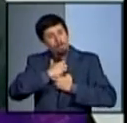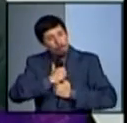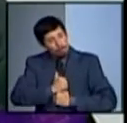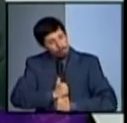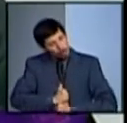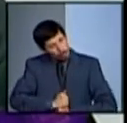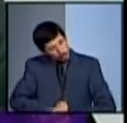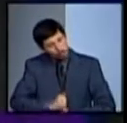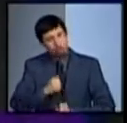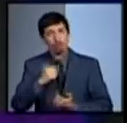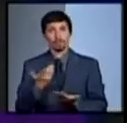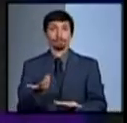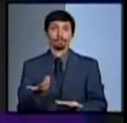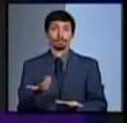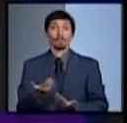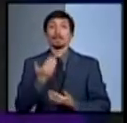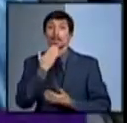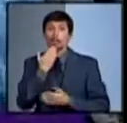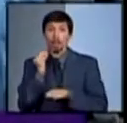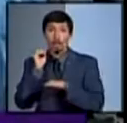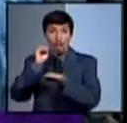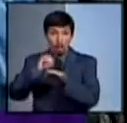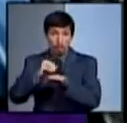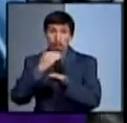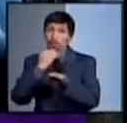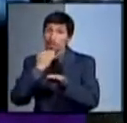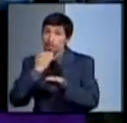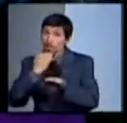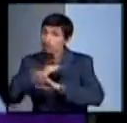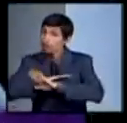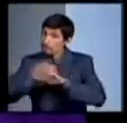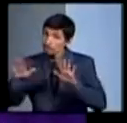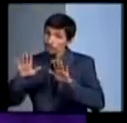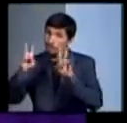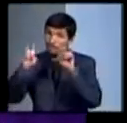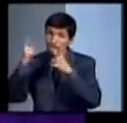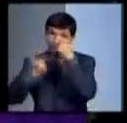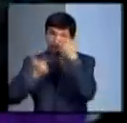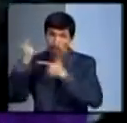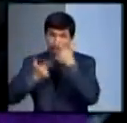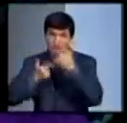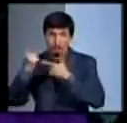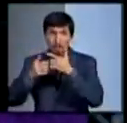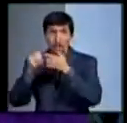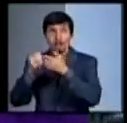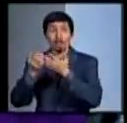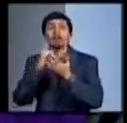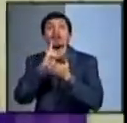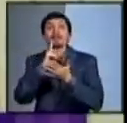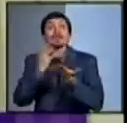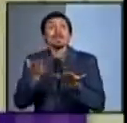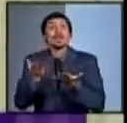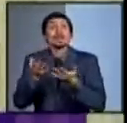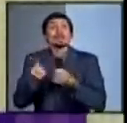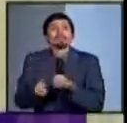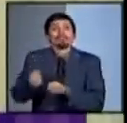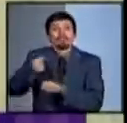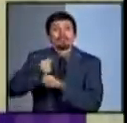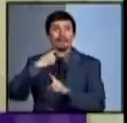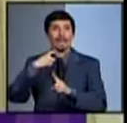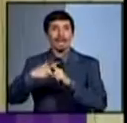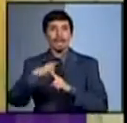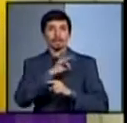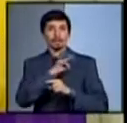depresión. Posteriormente anunció que se retiraba de la vida política y su puesto fue ocupado por la exministra del